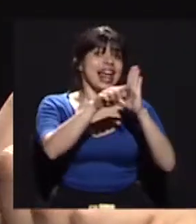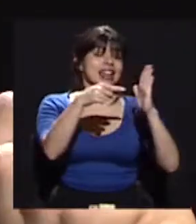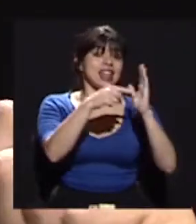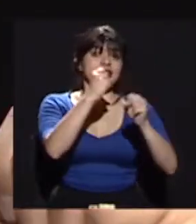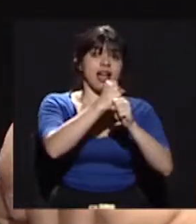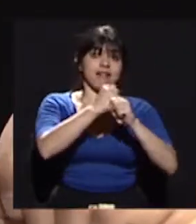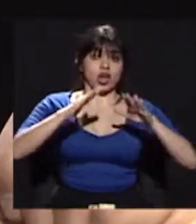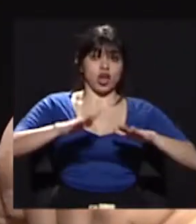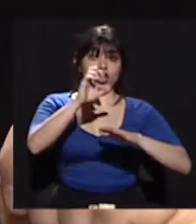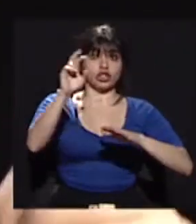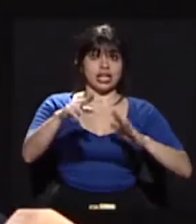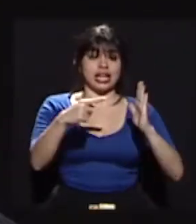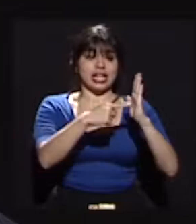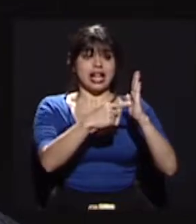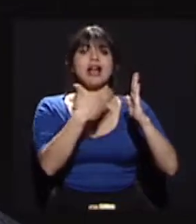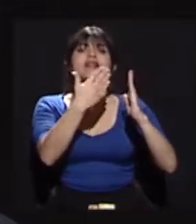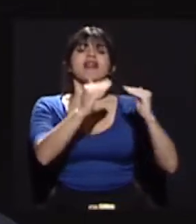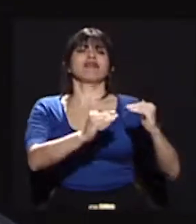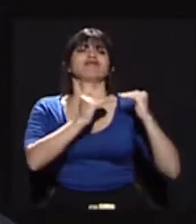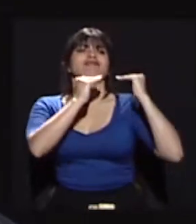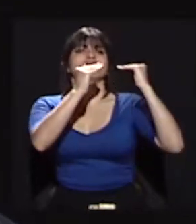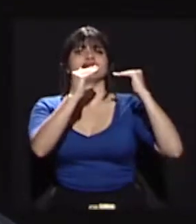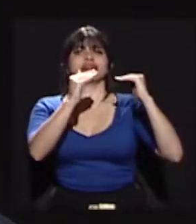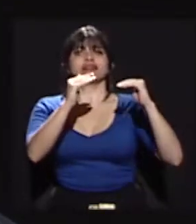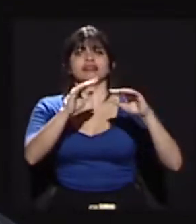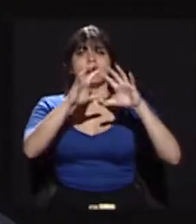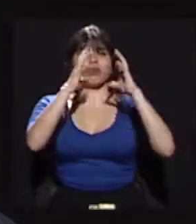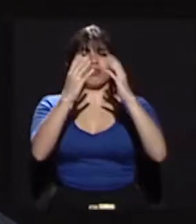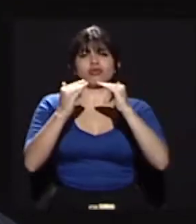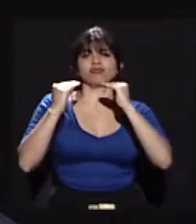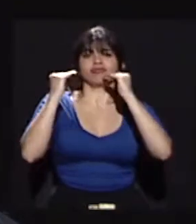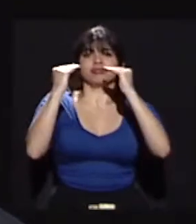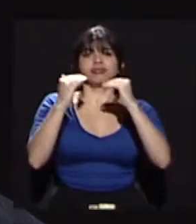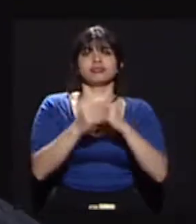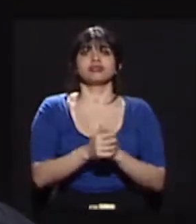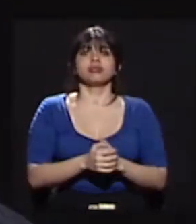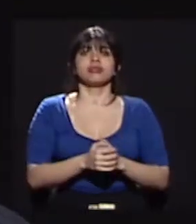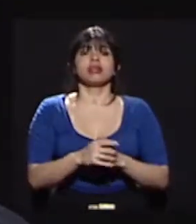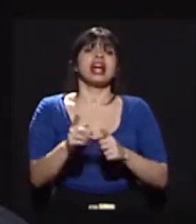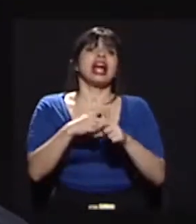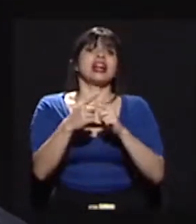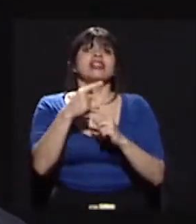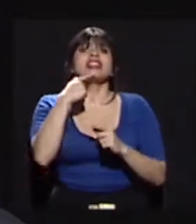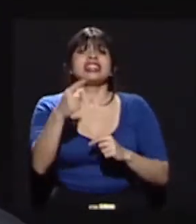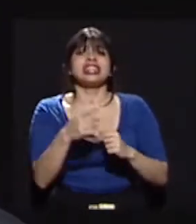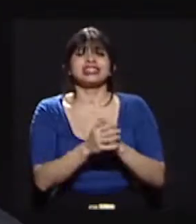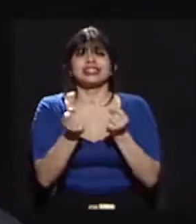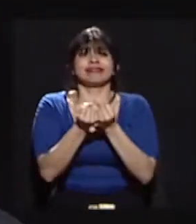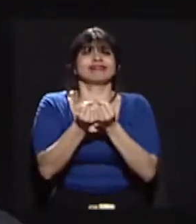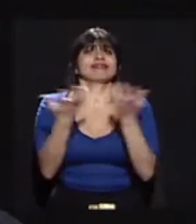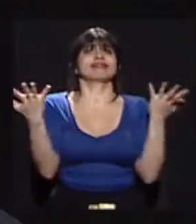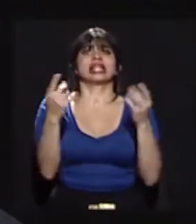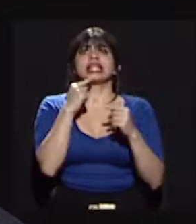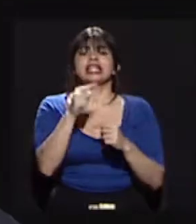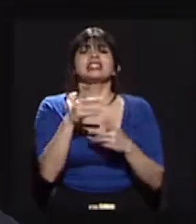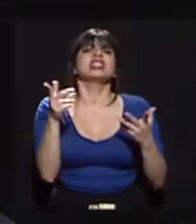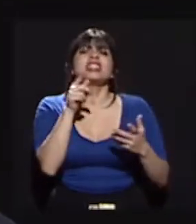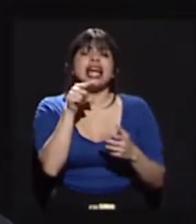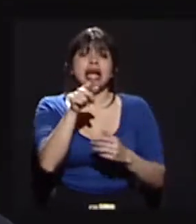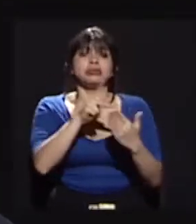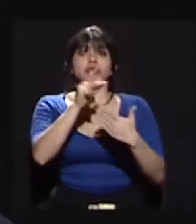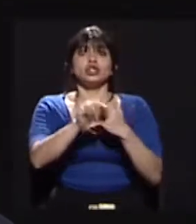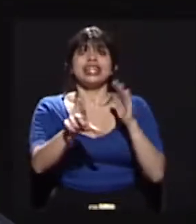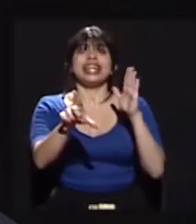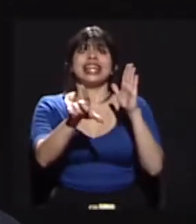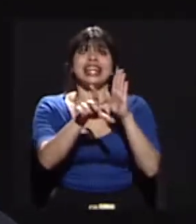costarricense categoría de primer mundo le permite y esto lo dicen tirios y troyanos es un proyecto de ley muy